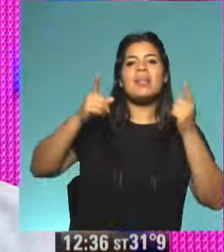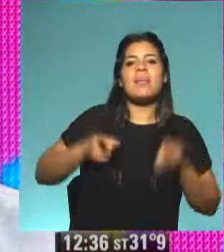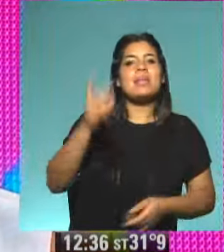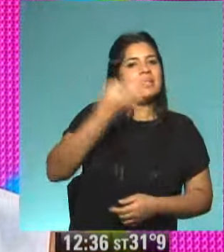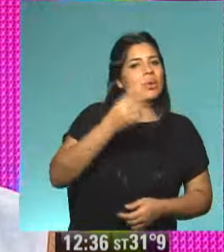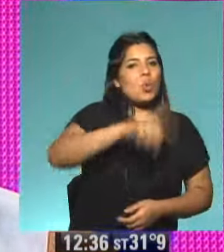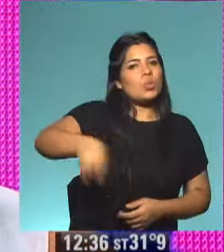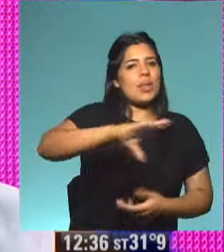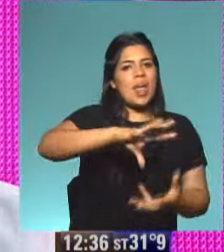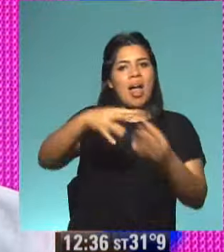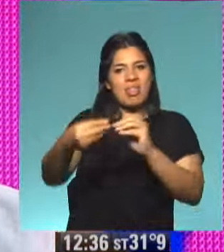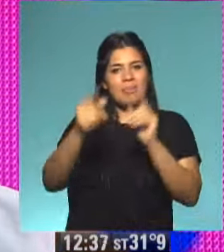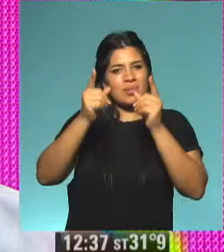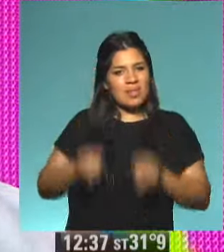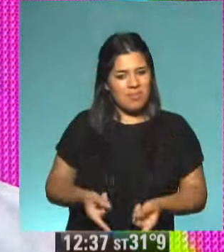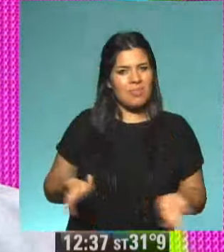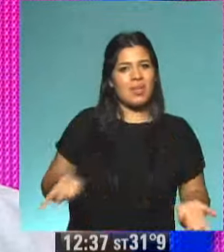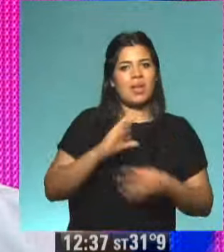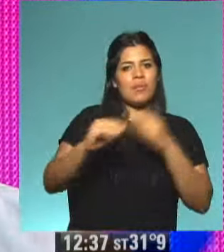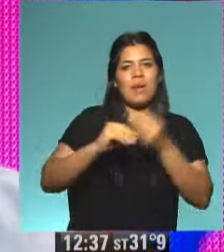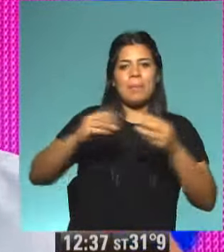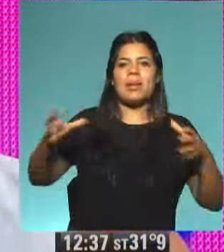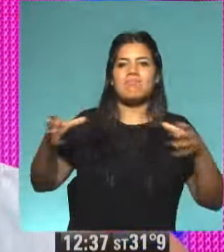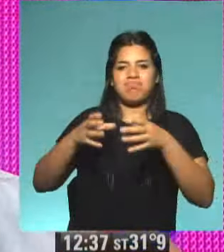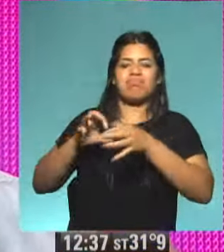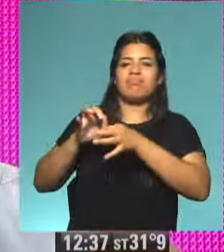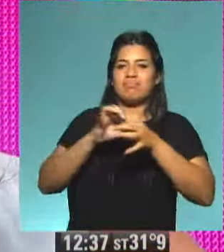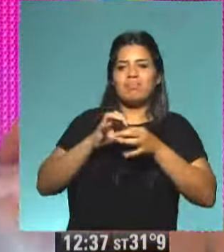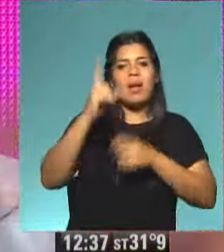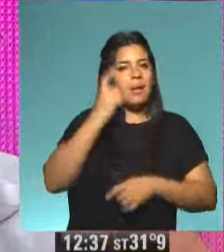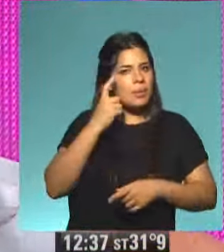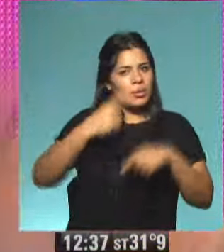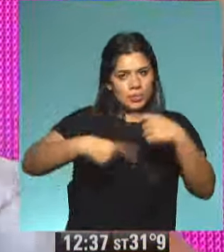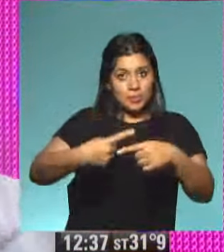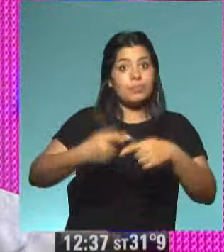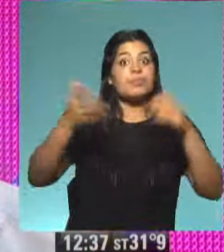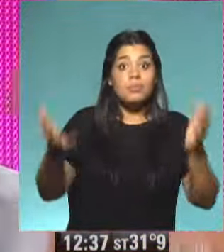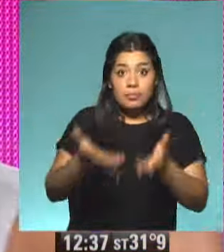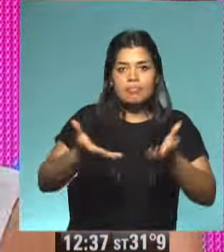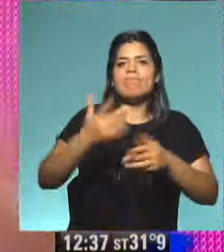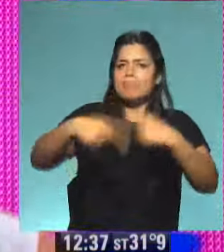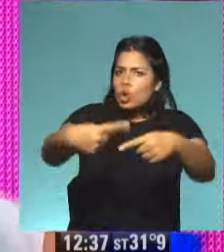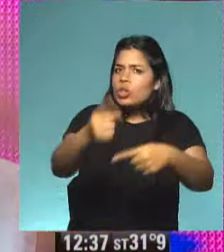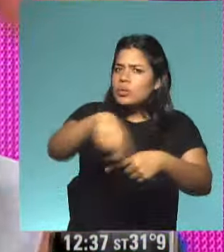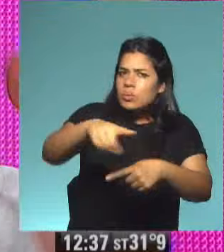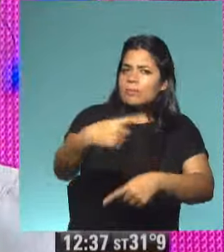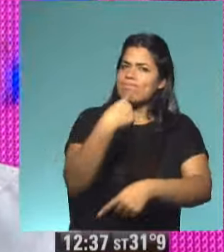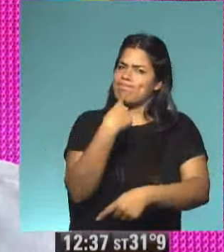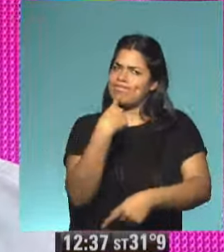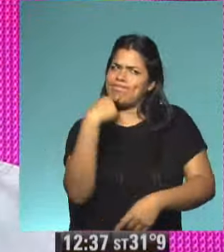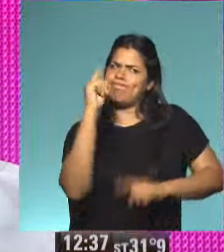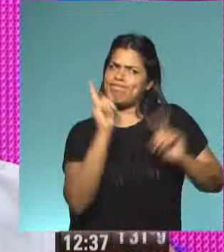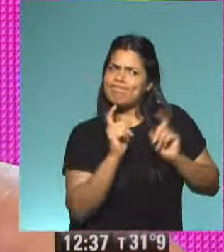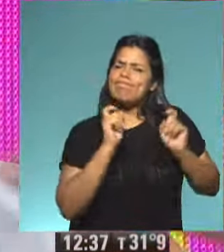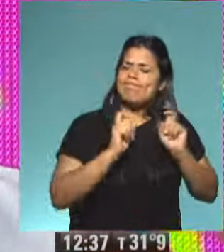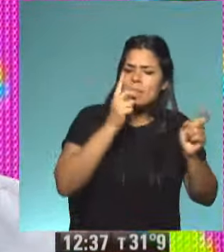transformaron en casa para aprender a estar en familia y seguir aprendiendo. Sigan haciéndose preguntas, sigan preguntando, sigan